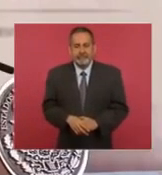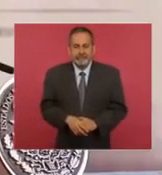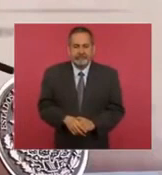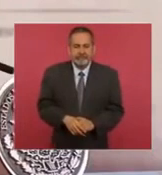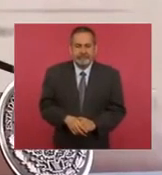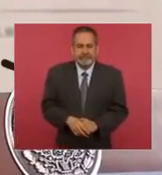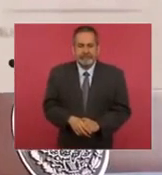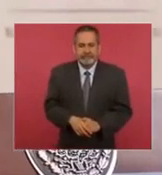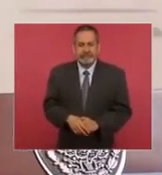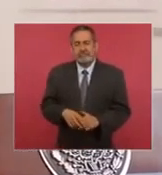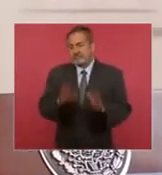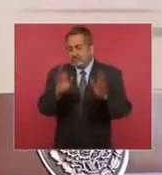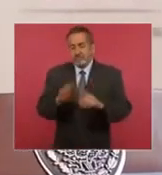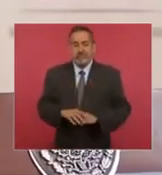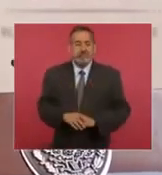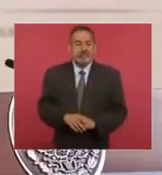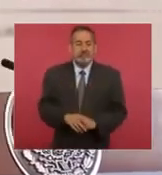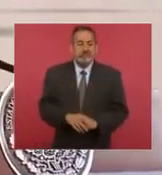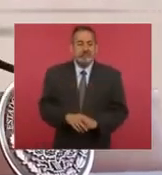y bueno